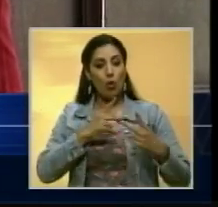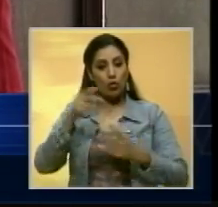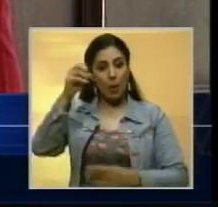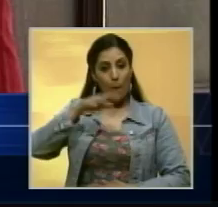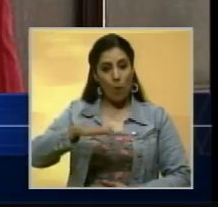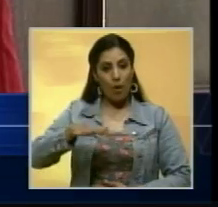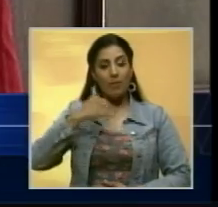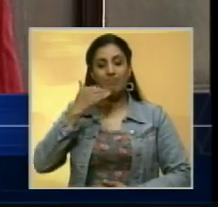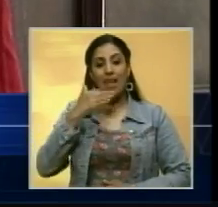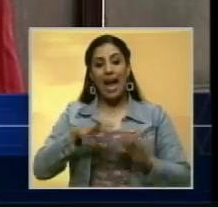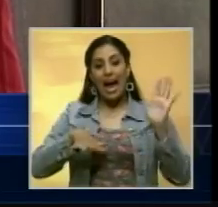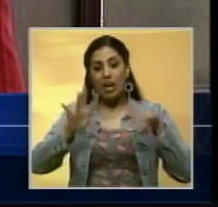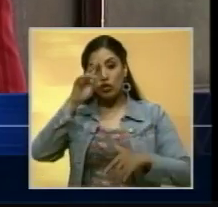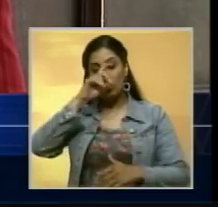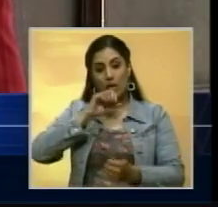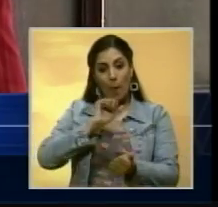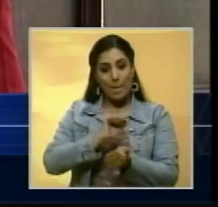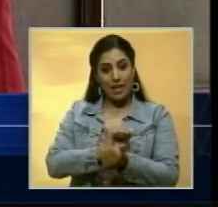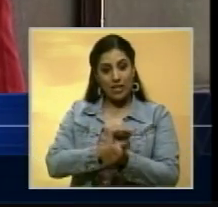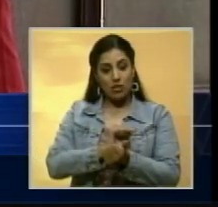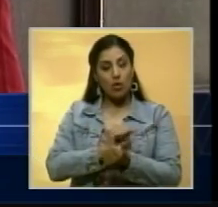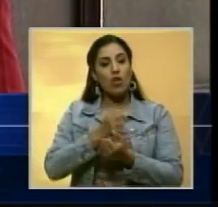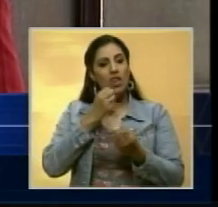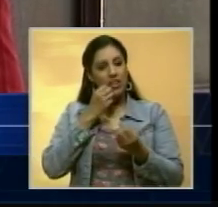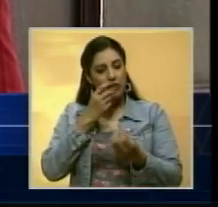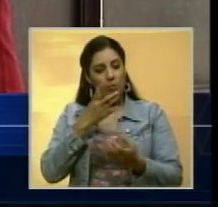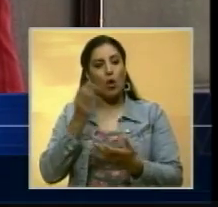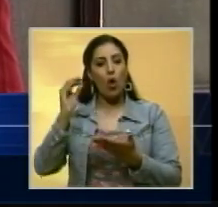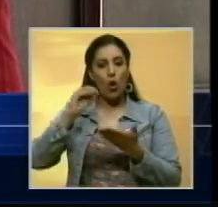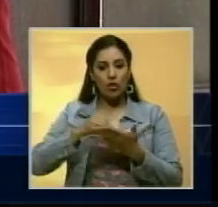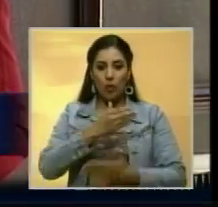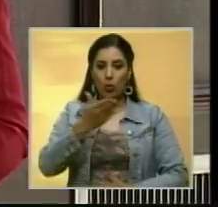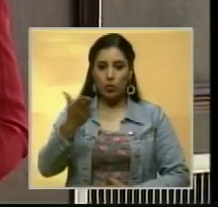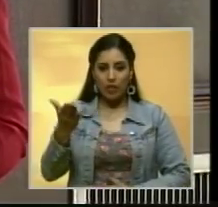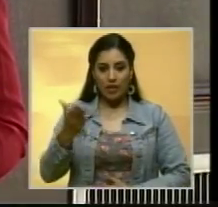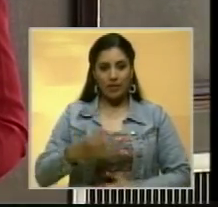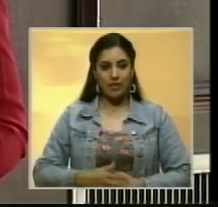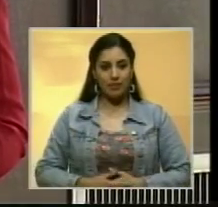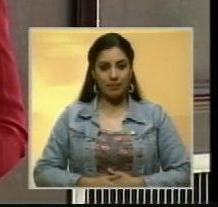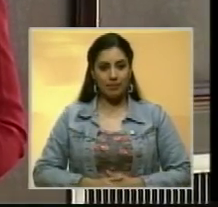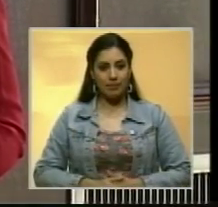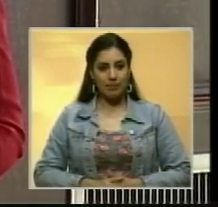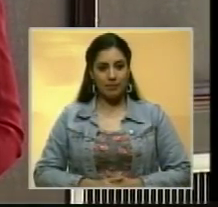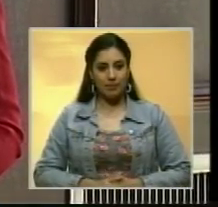Popular a casi 14 años de prisión. Con esta información retornamos con ustedes a los estudios.